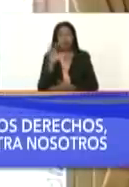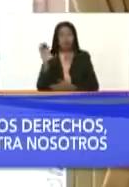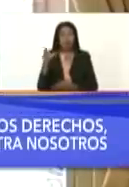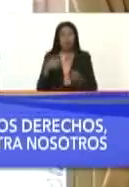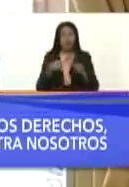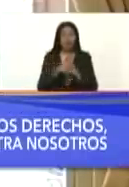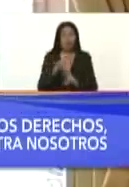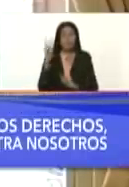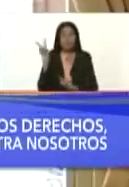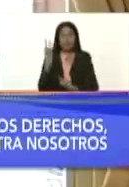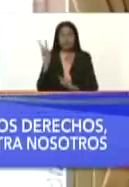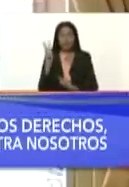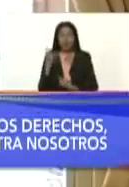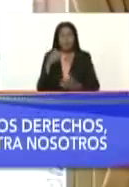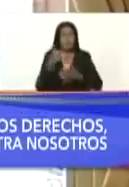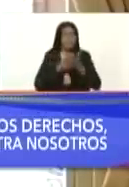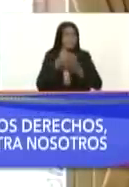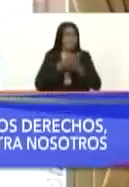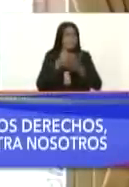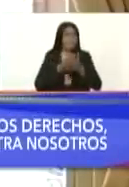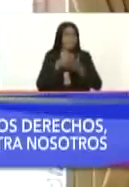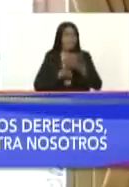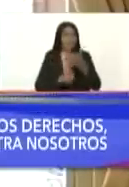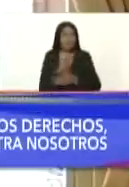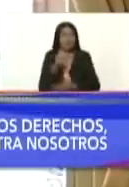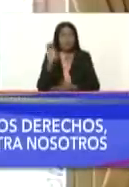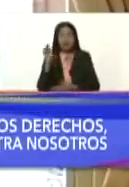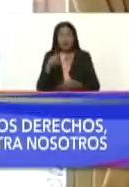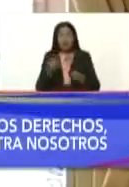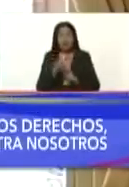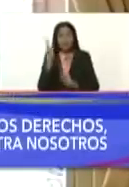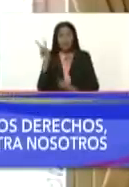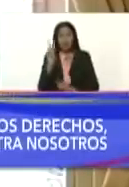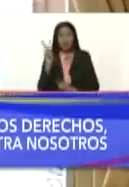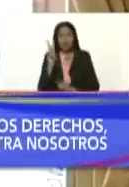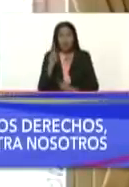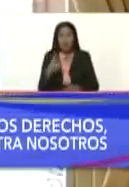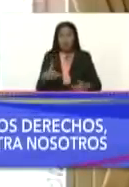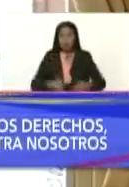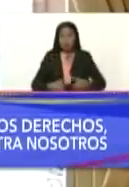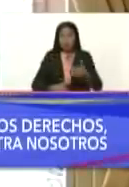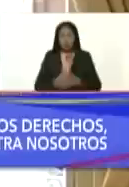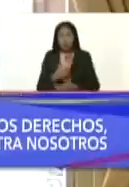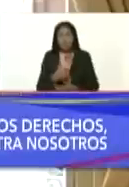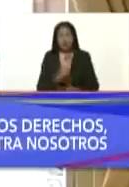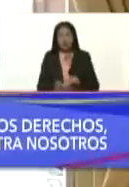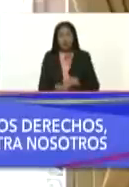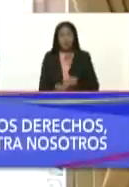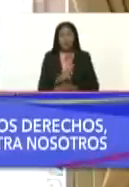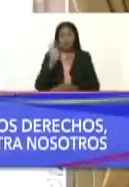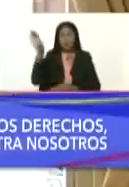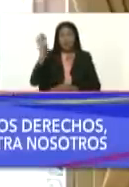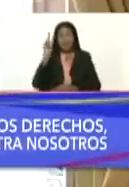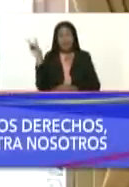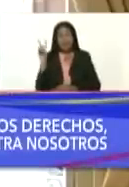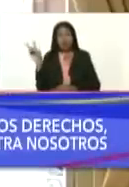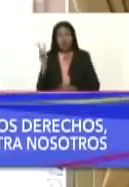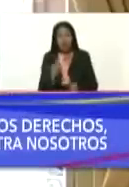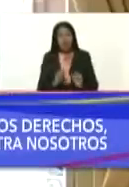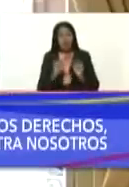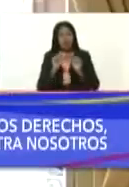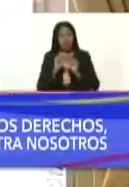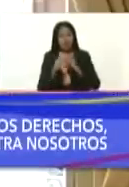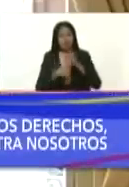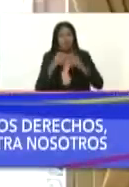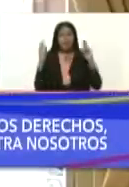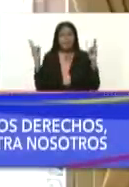como venezuela en batalla de un país como venezuela en resistencia pero de un país como venezuela en avance